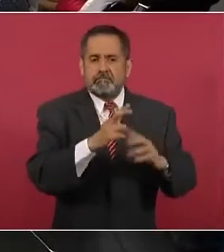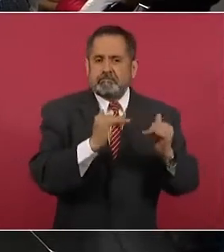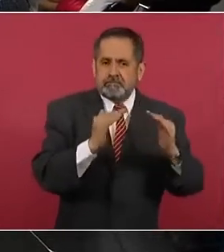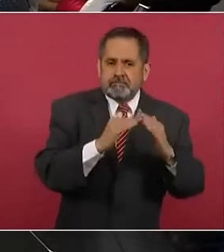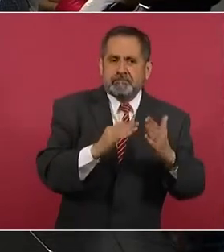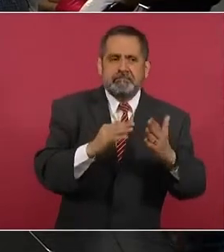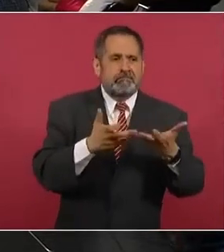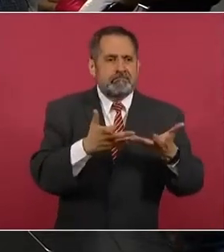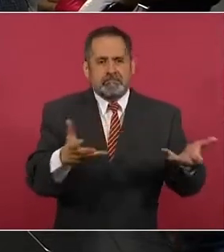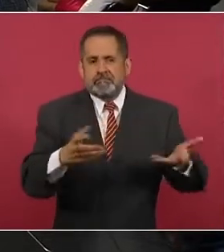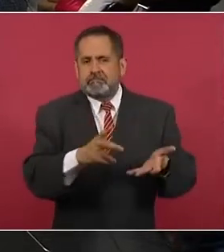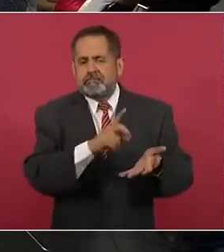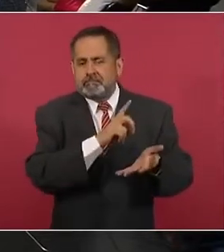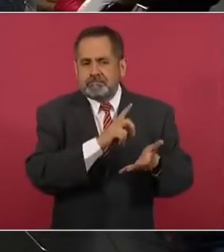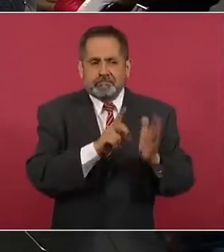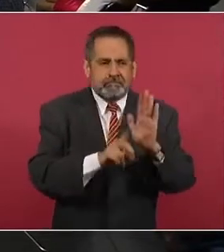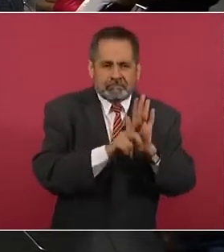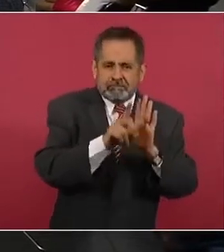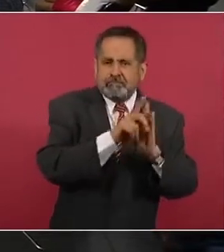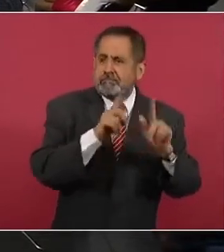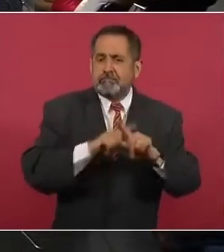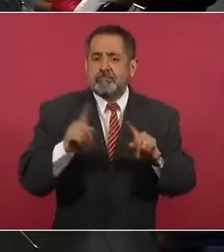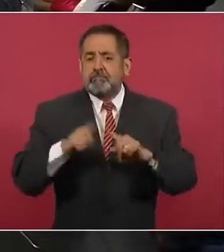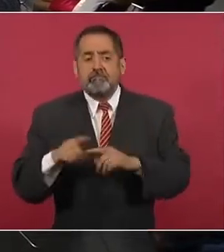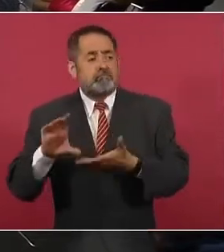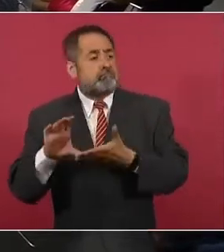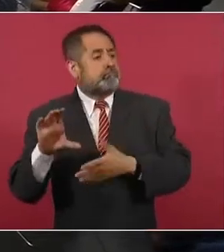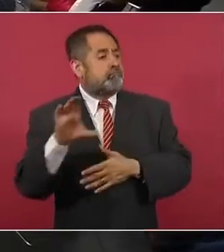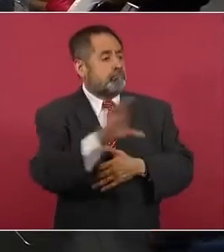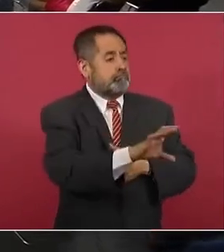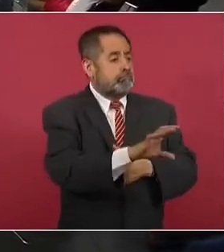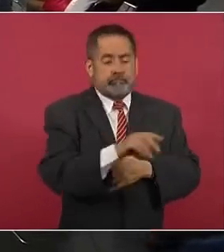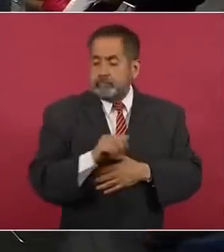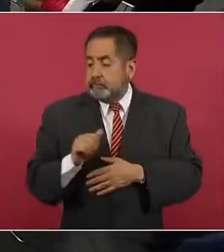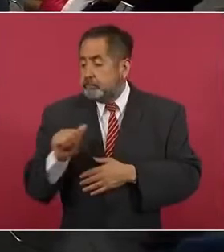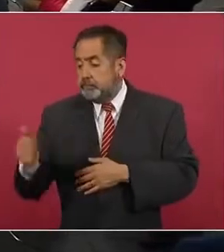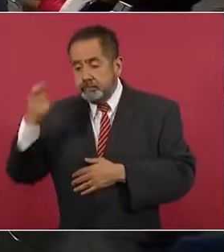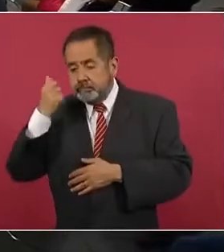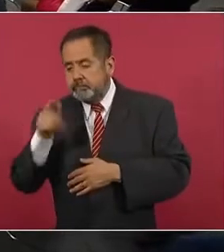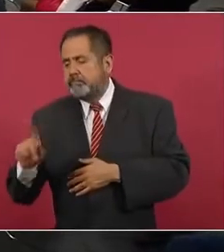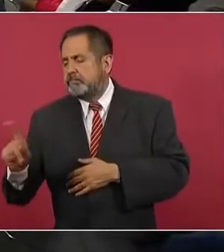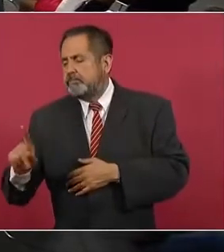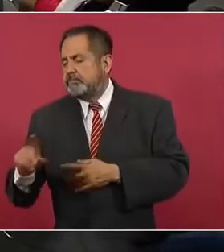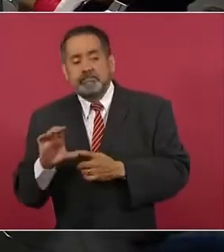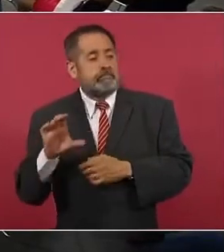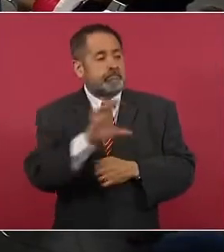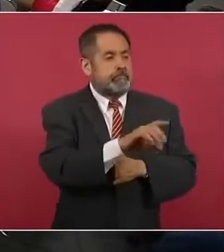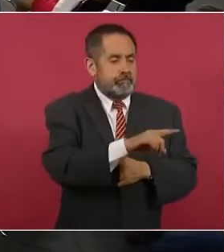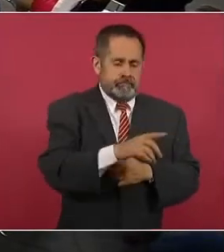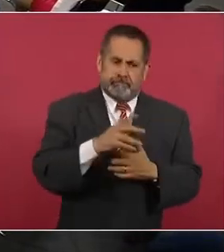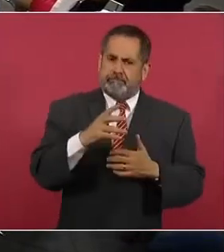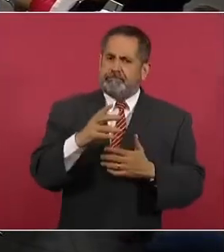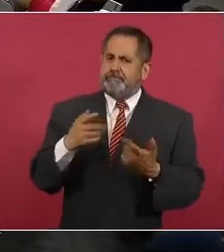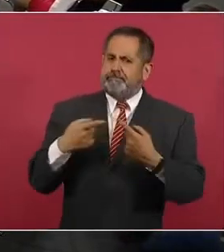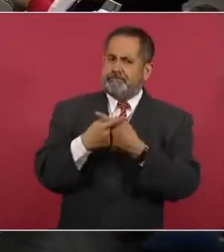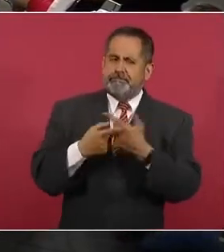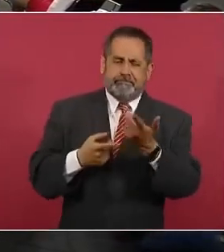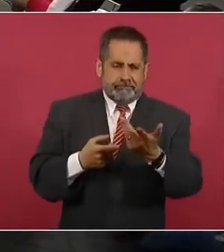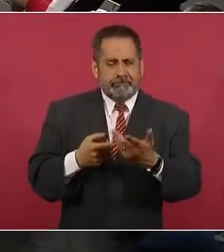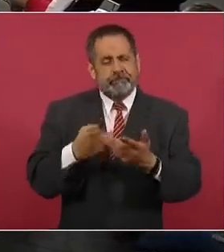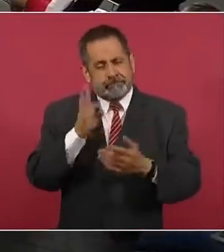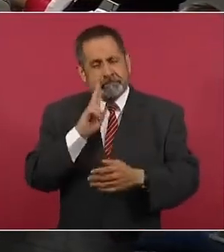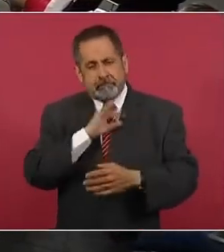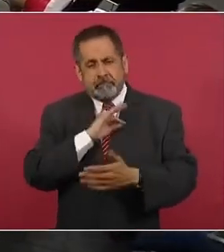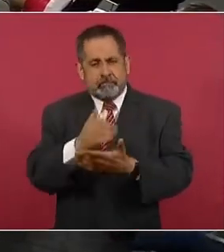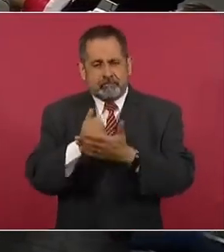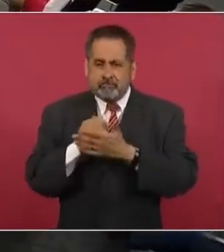terrenos, departamentos, cuando está en riesgo la pensión de los trabajadores, para ver de qué manera usted también puede ayudar